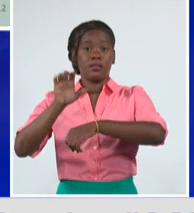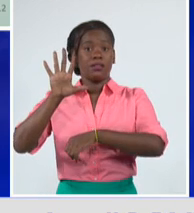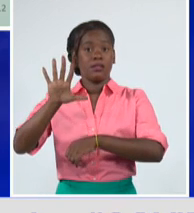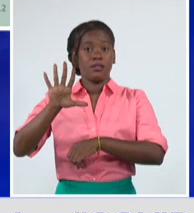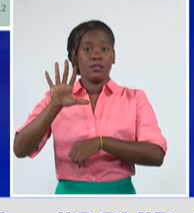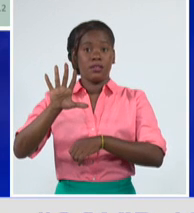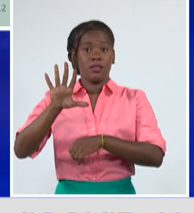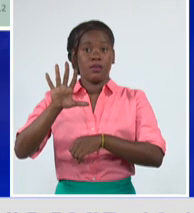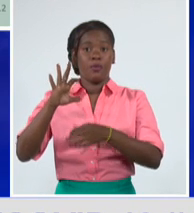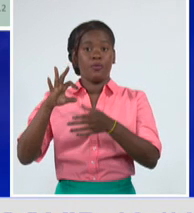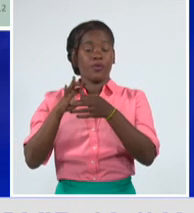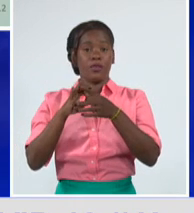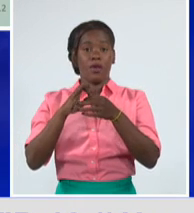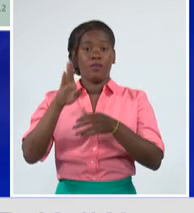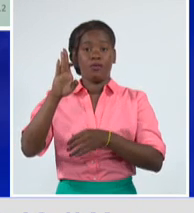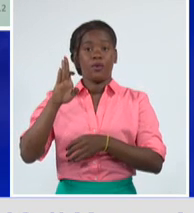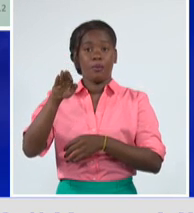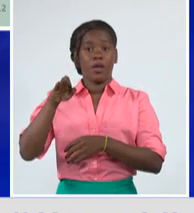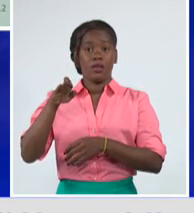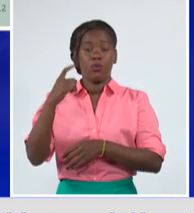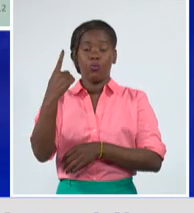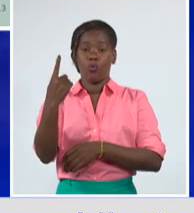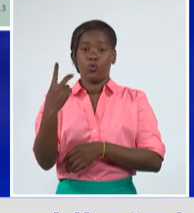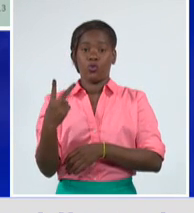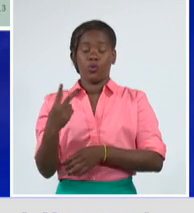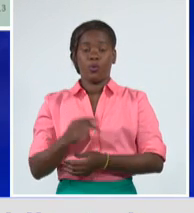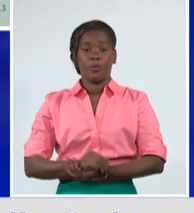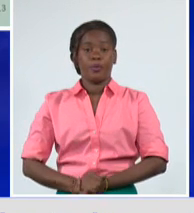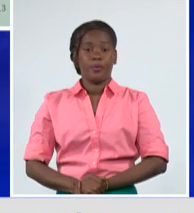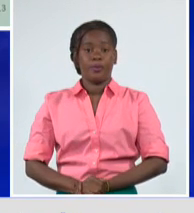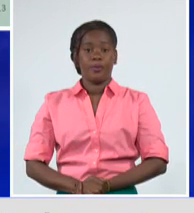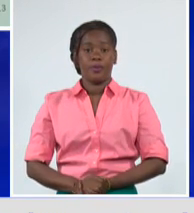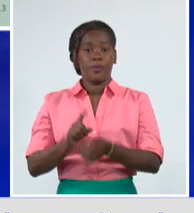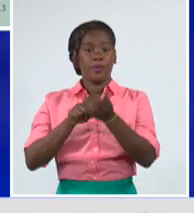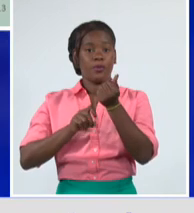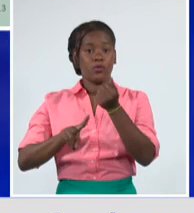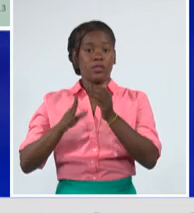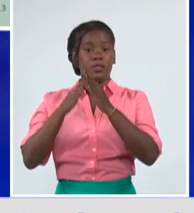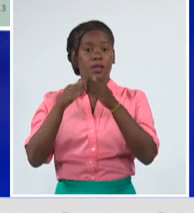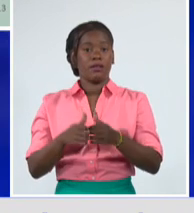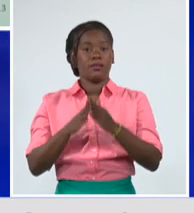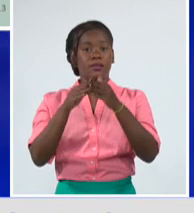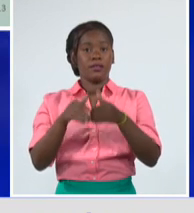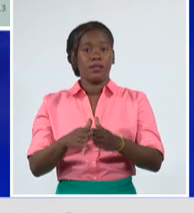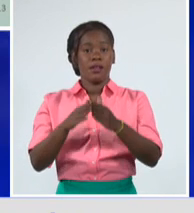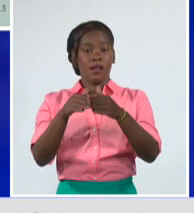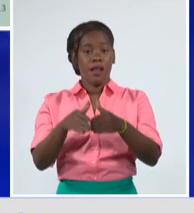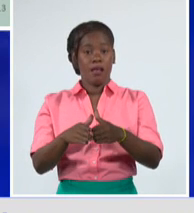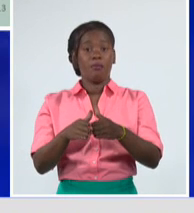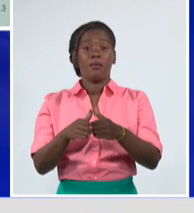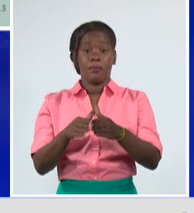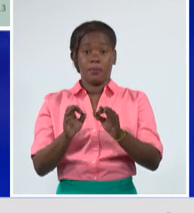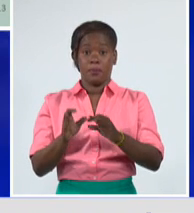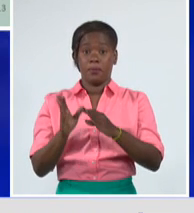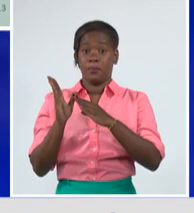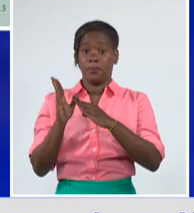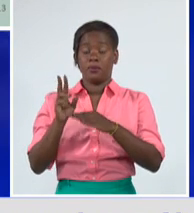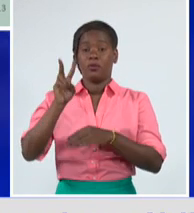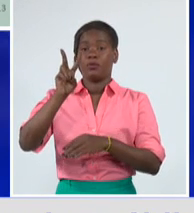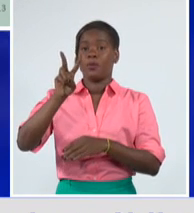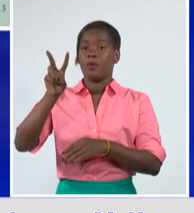se diagnostica un caso. La provincia de Granma, más o menos una cifra similar,